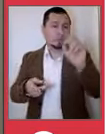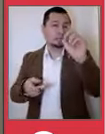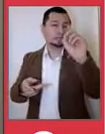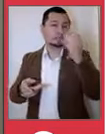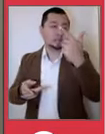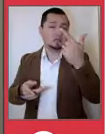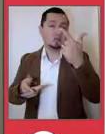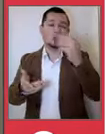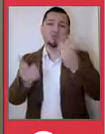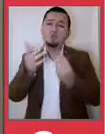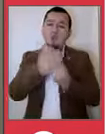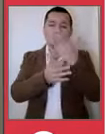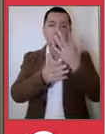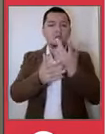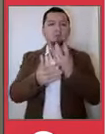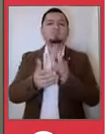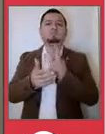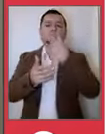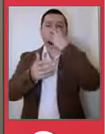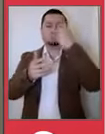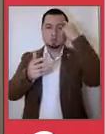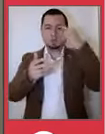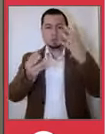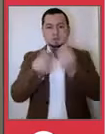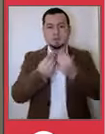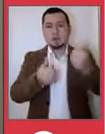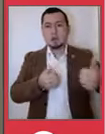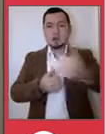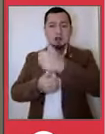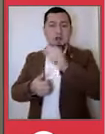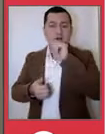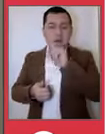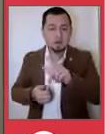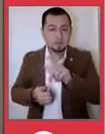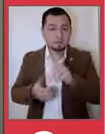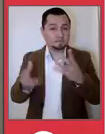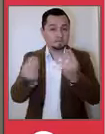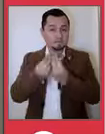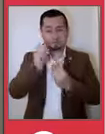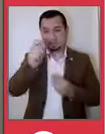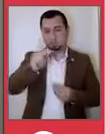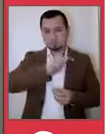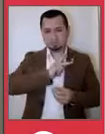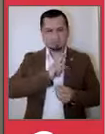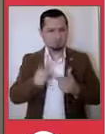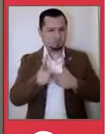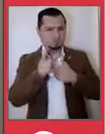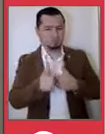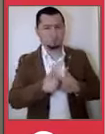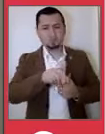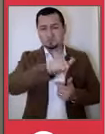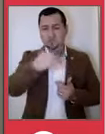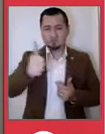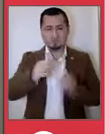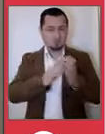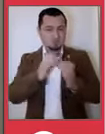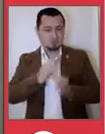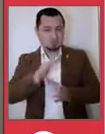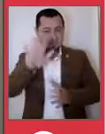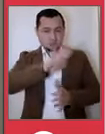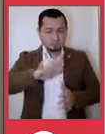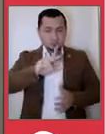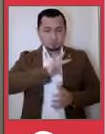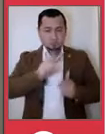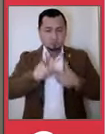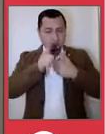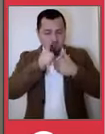ventiladores ya en jalisco el plan de reconversión hospitalaria incluye entre otras cosas el poder